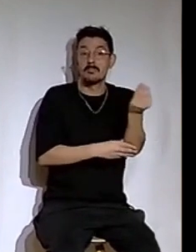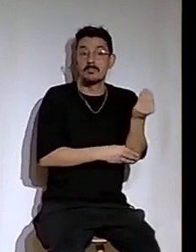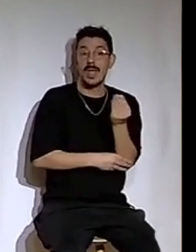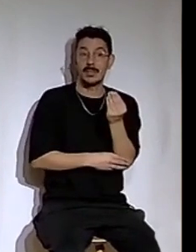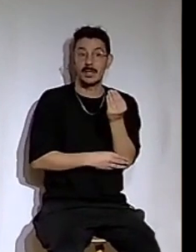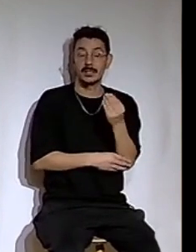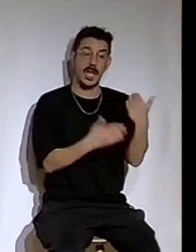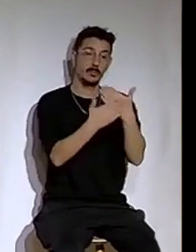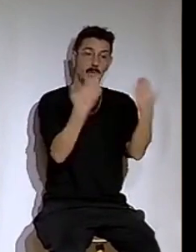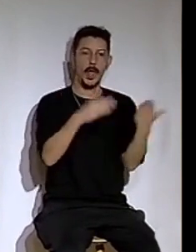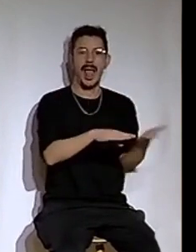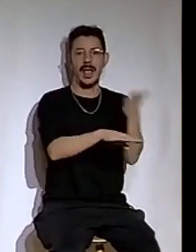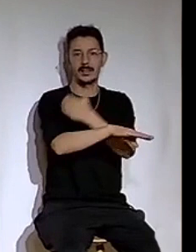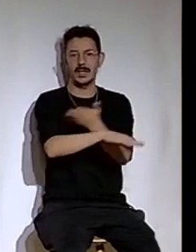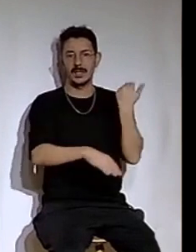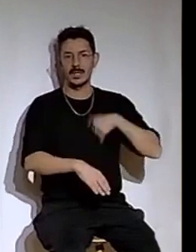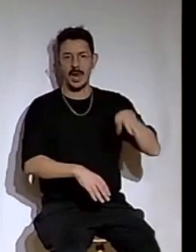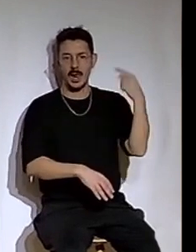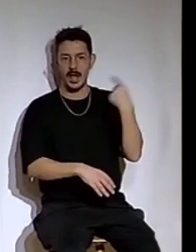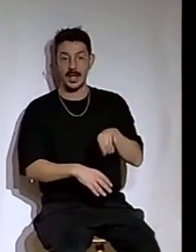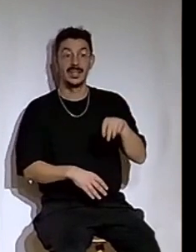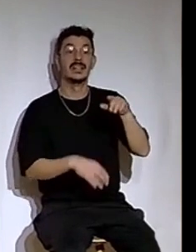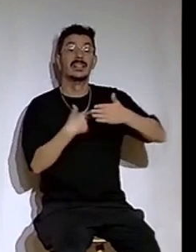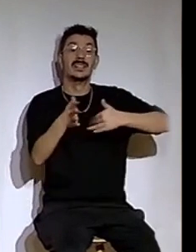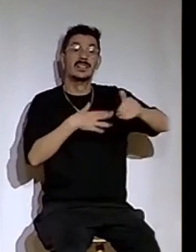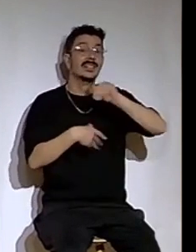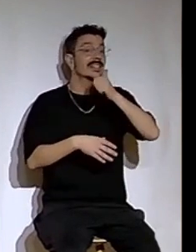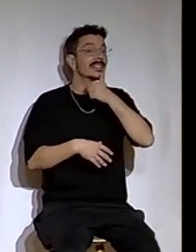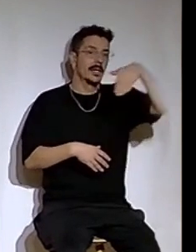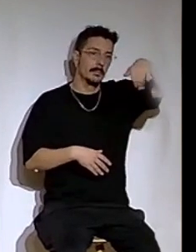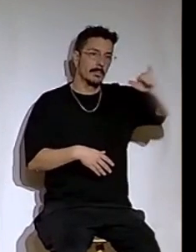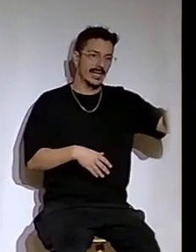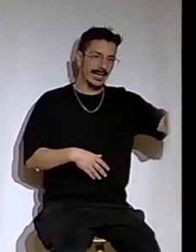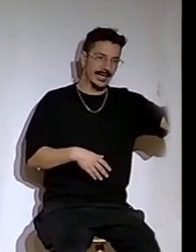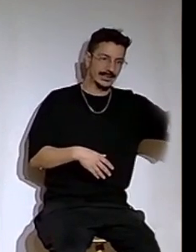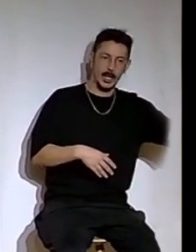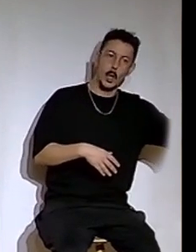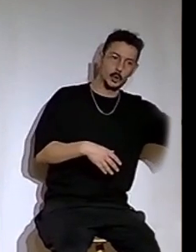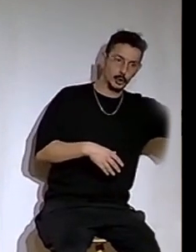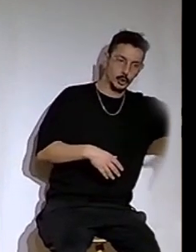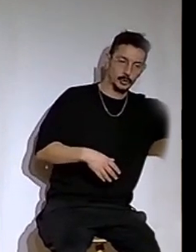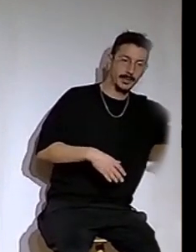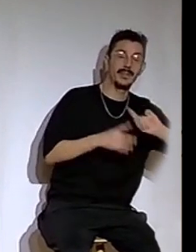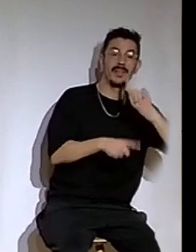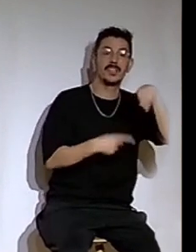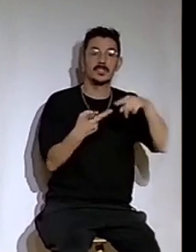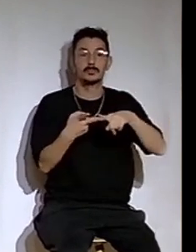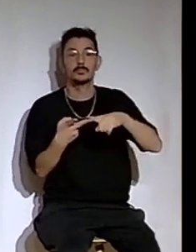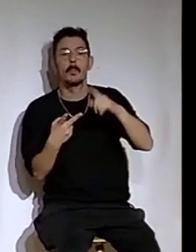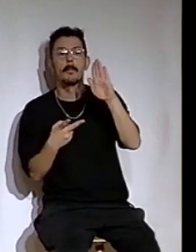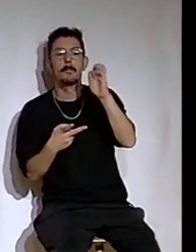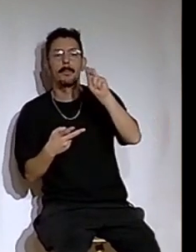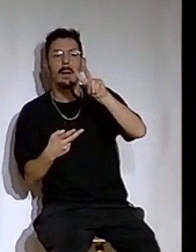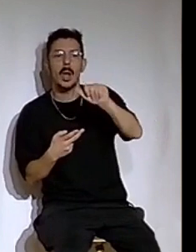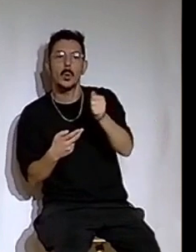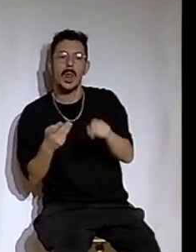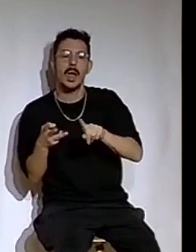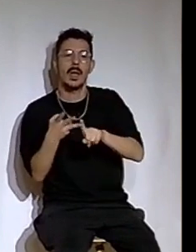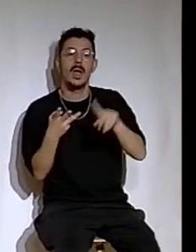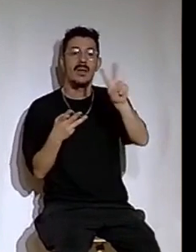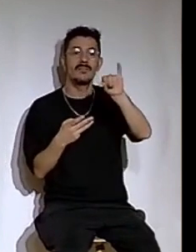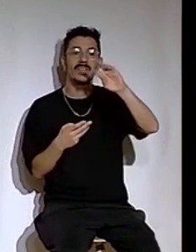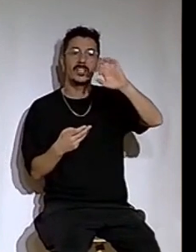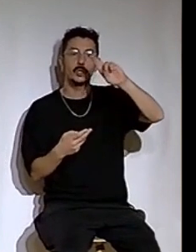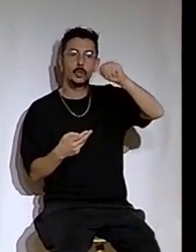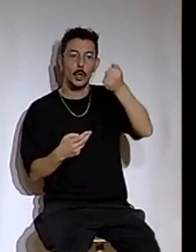forman parte de las migras de via Ayala un vídeo de Roberta marrero y el último vídeo es yaiza que